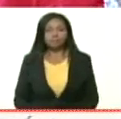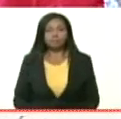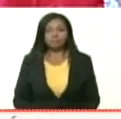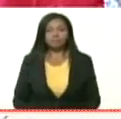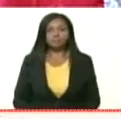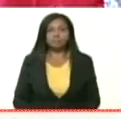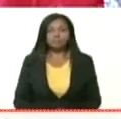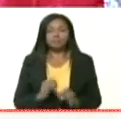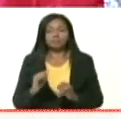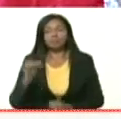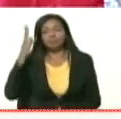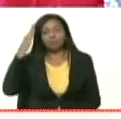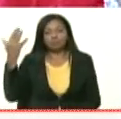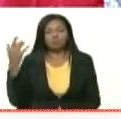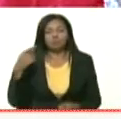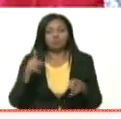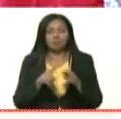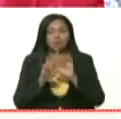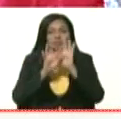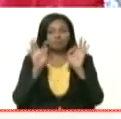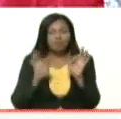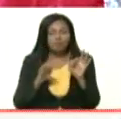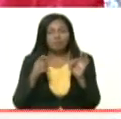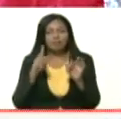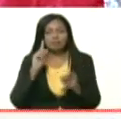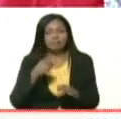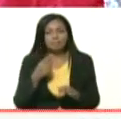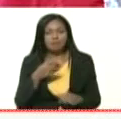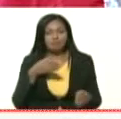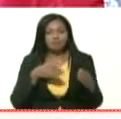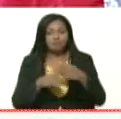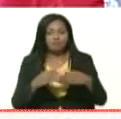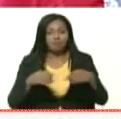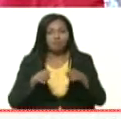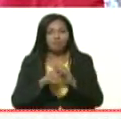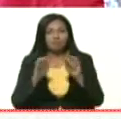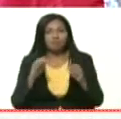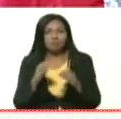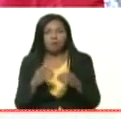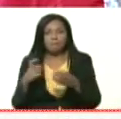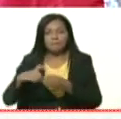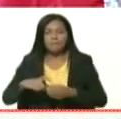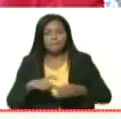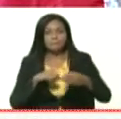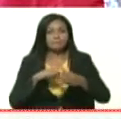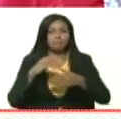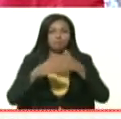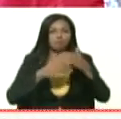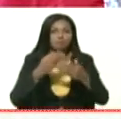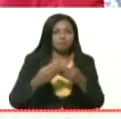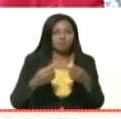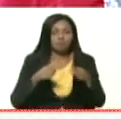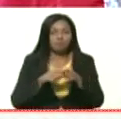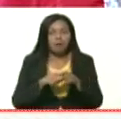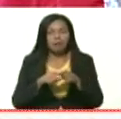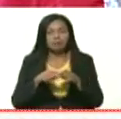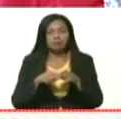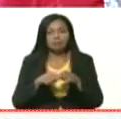Y esos sueños se fueron hilvanando al transcurso de todas estas